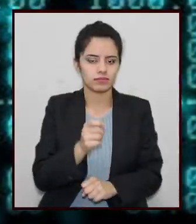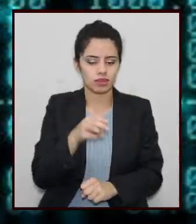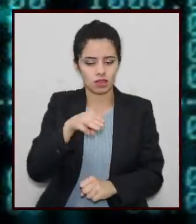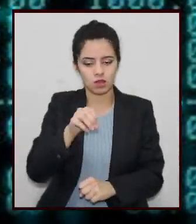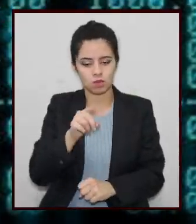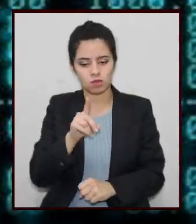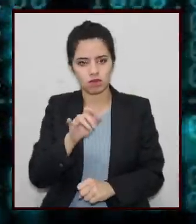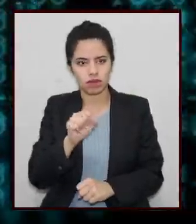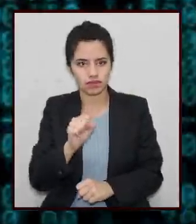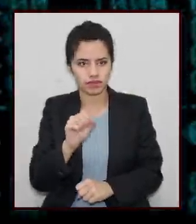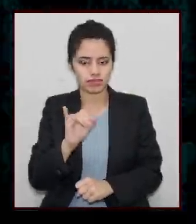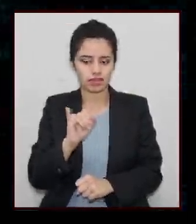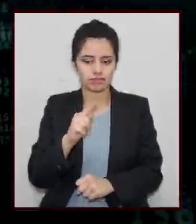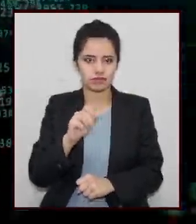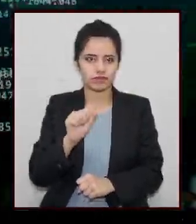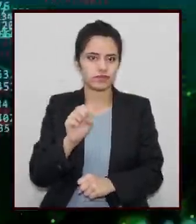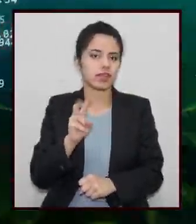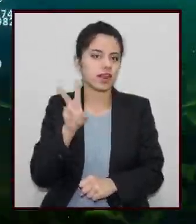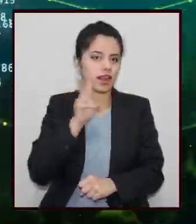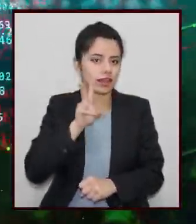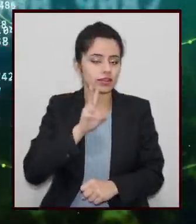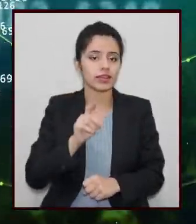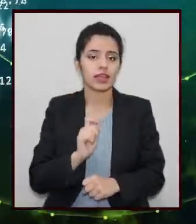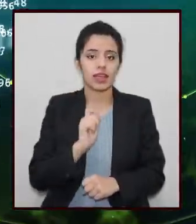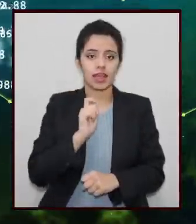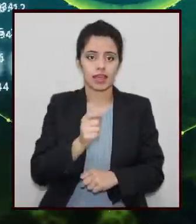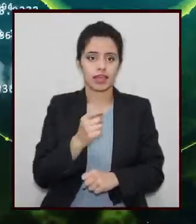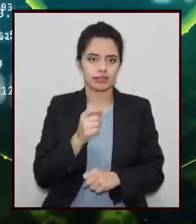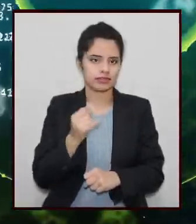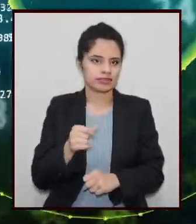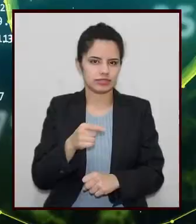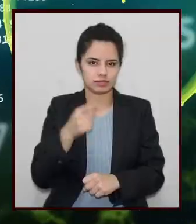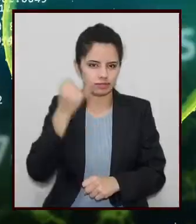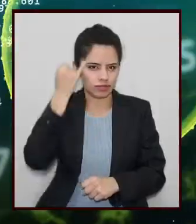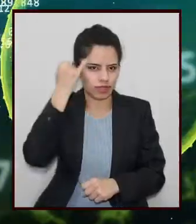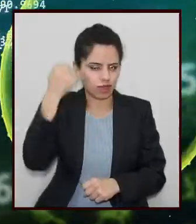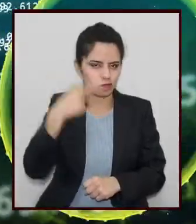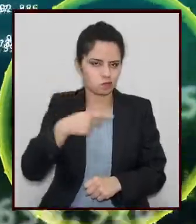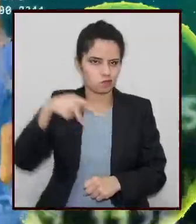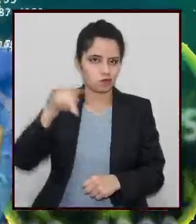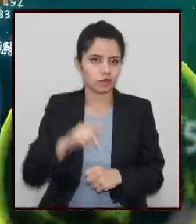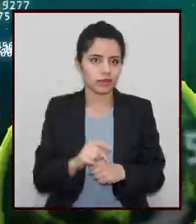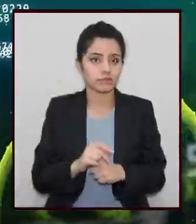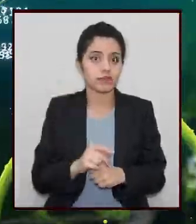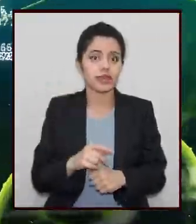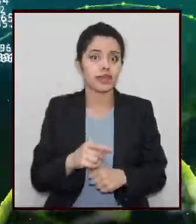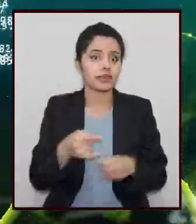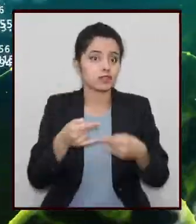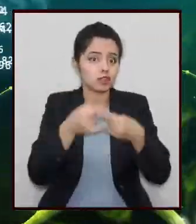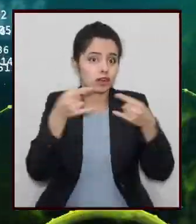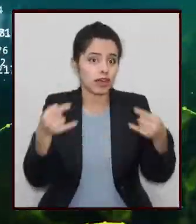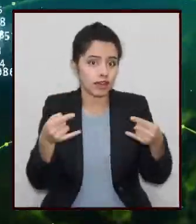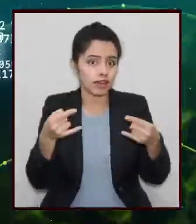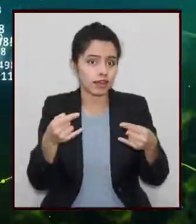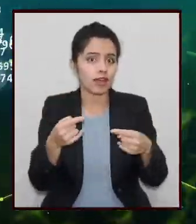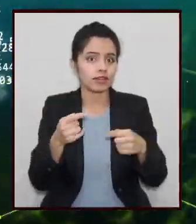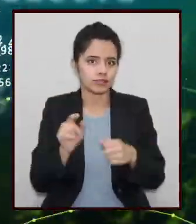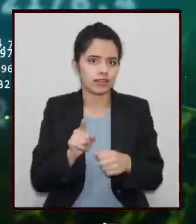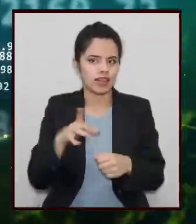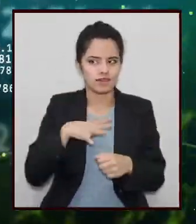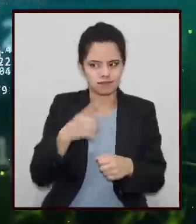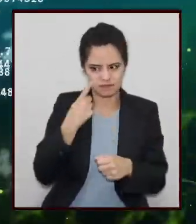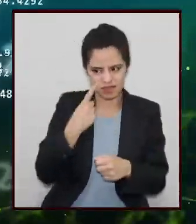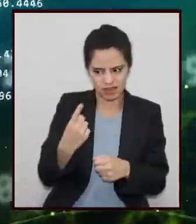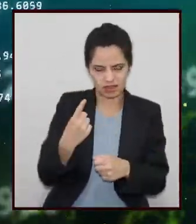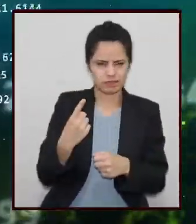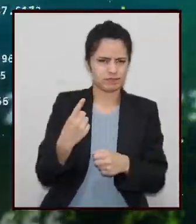Budgeting Models and System Simulation. Pero como con casi todas las grandes ideas de la historia, la obra de Richard fue rechazada porque